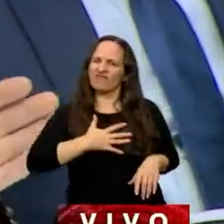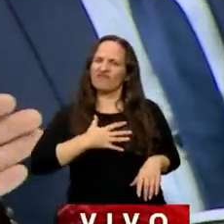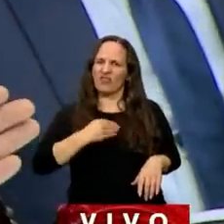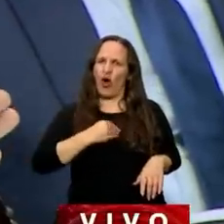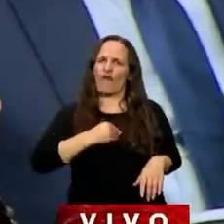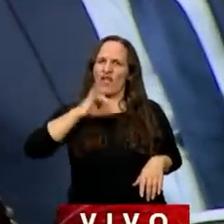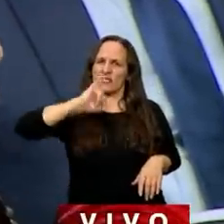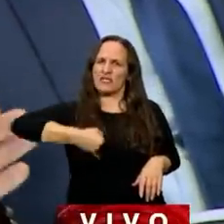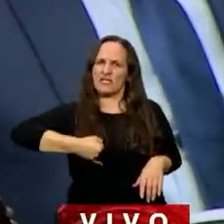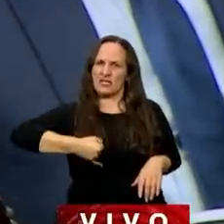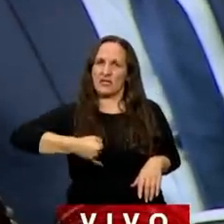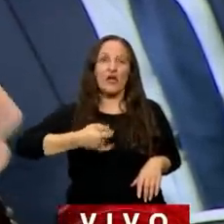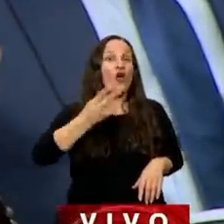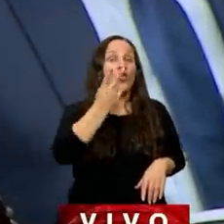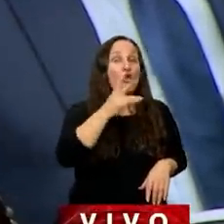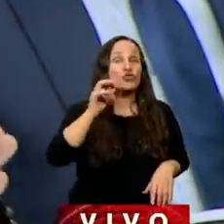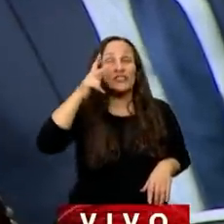El número lo dice: